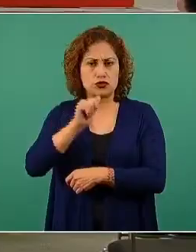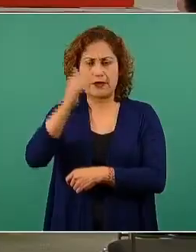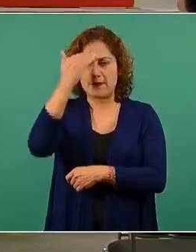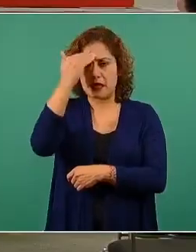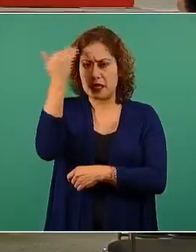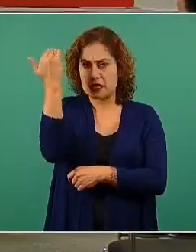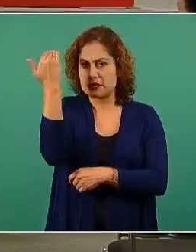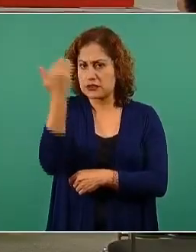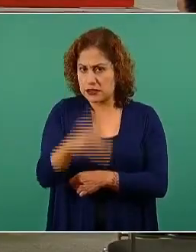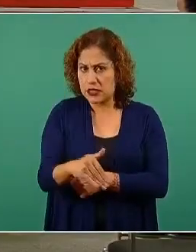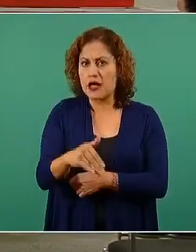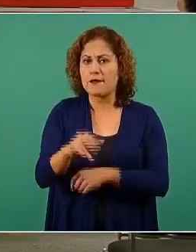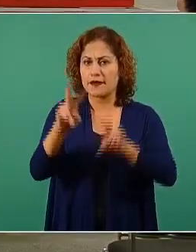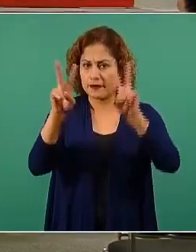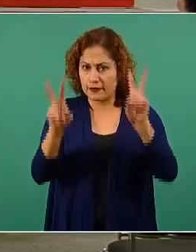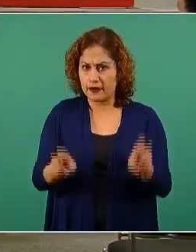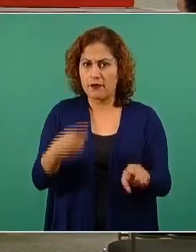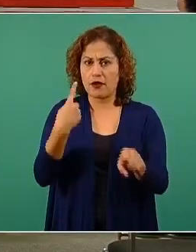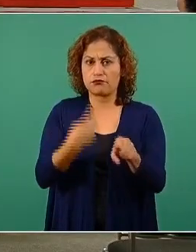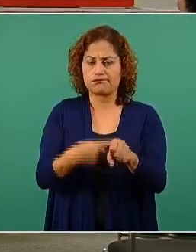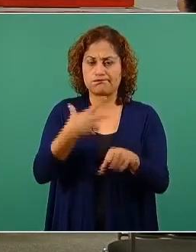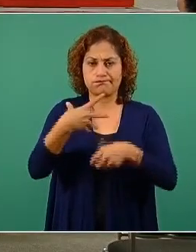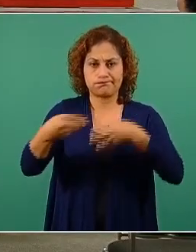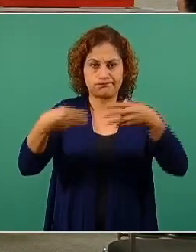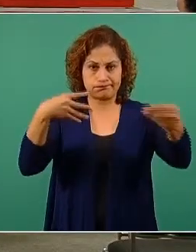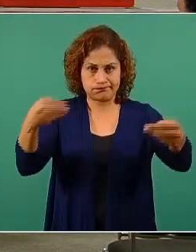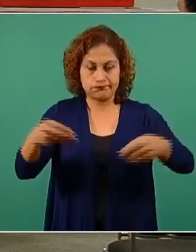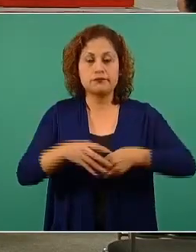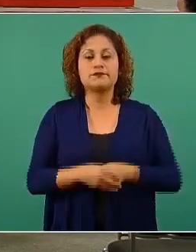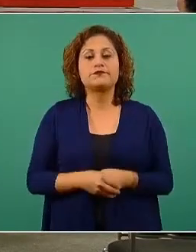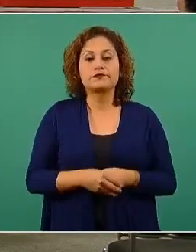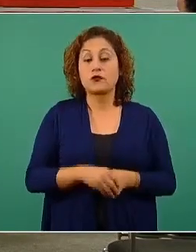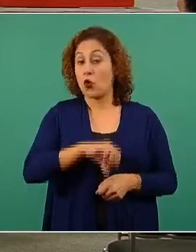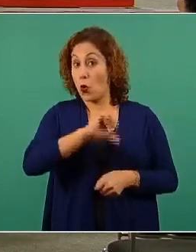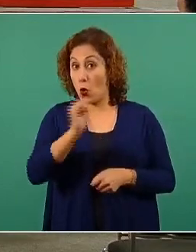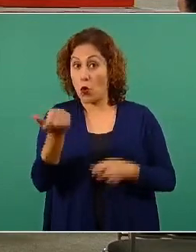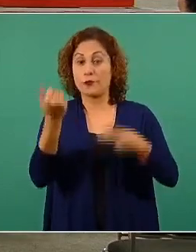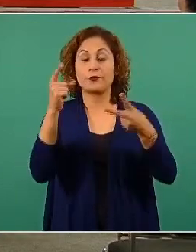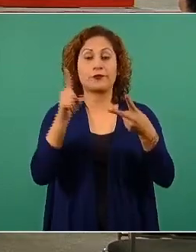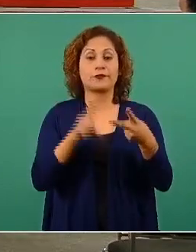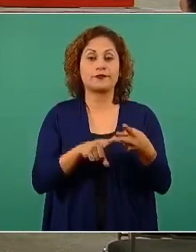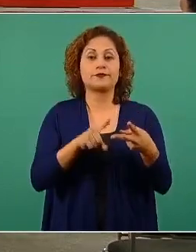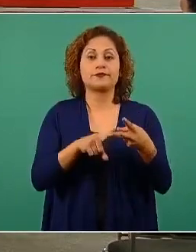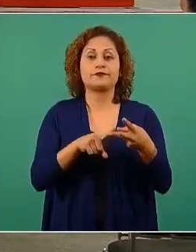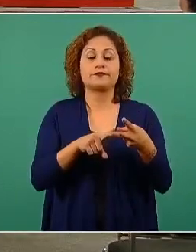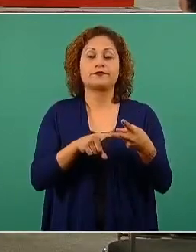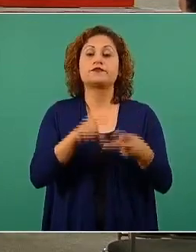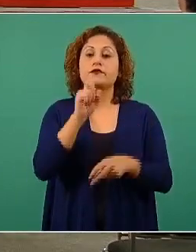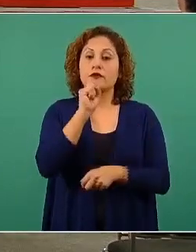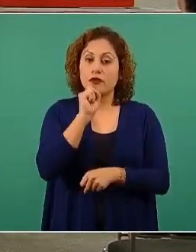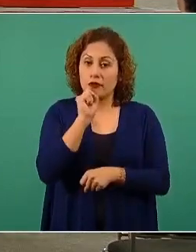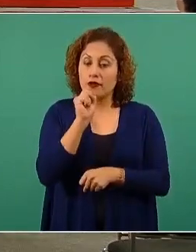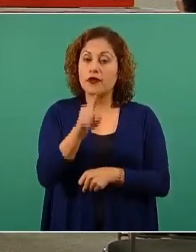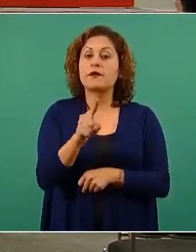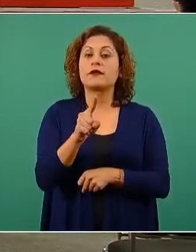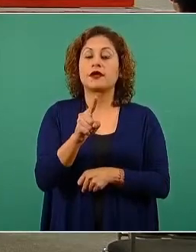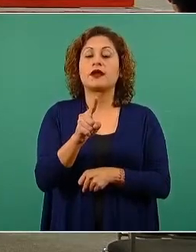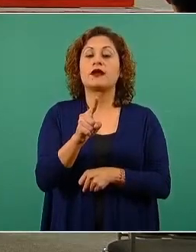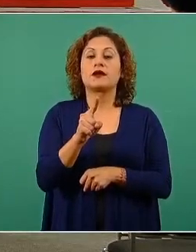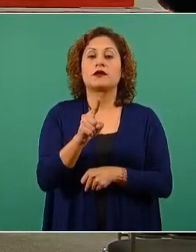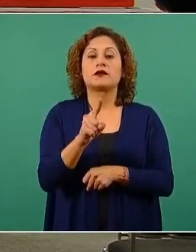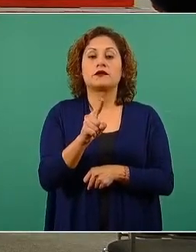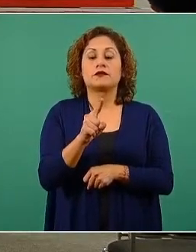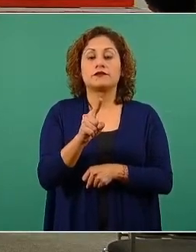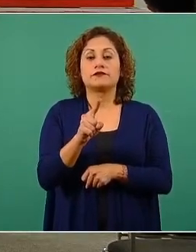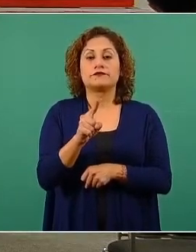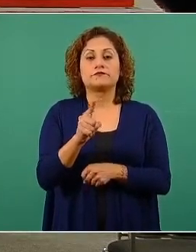entrenamiento sobre epidemiología. Después hemos puesto en servicio también otras maneras,